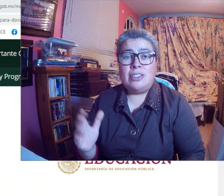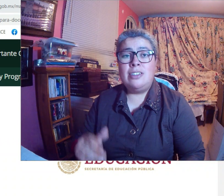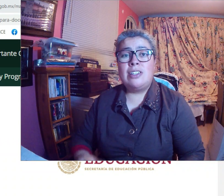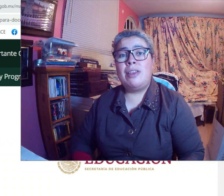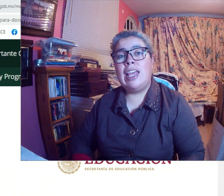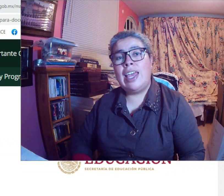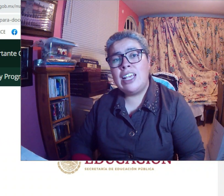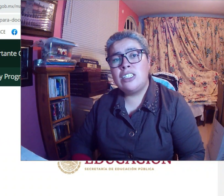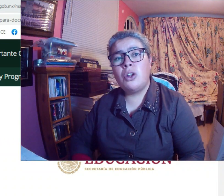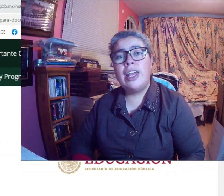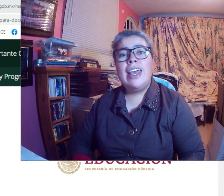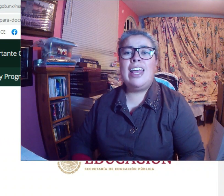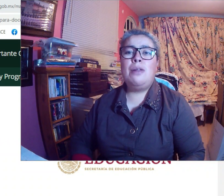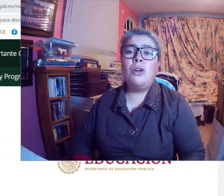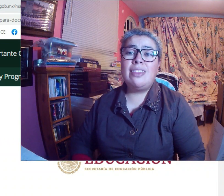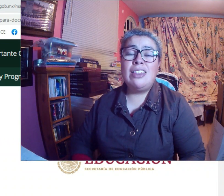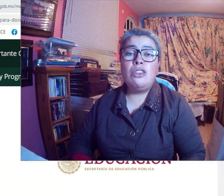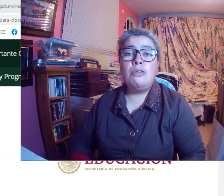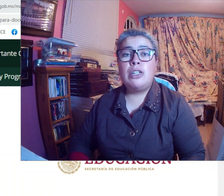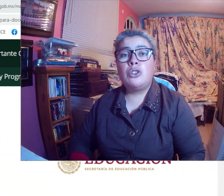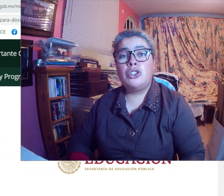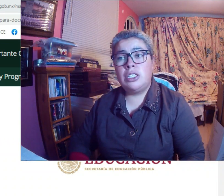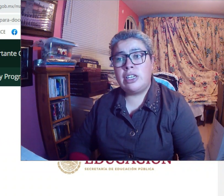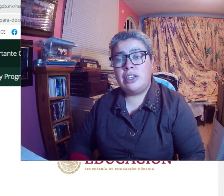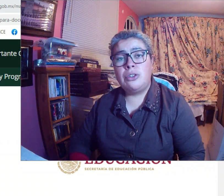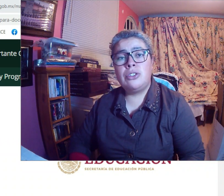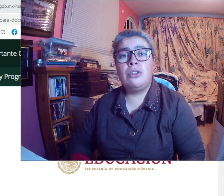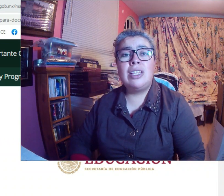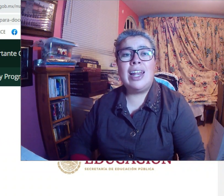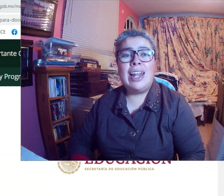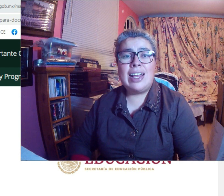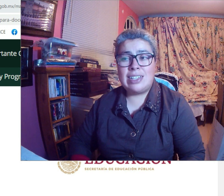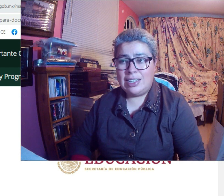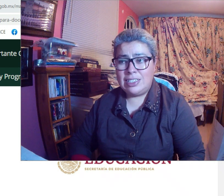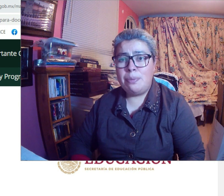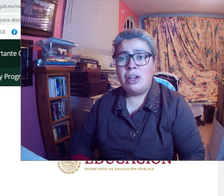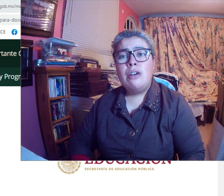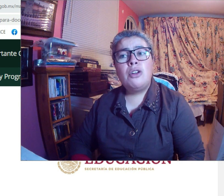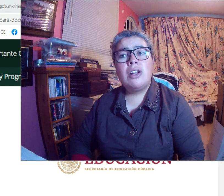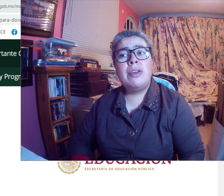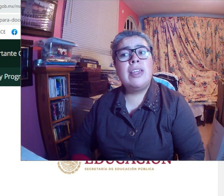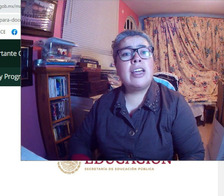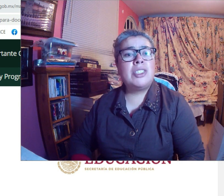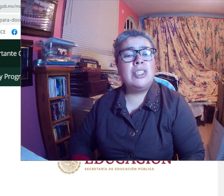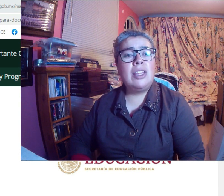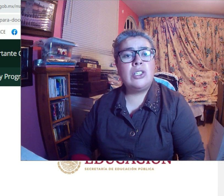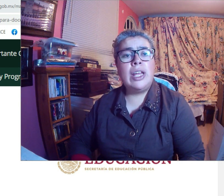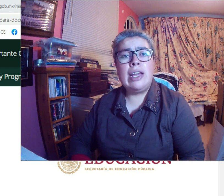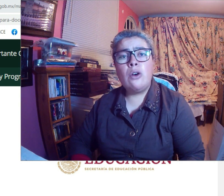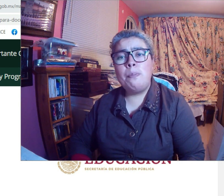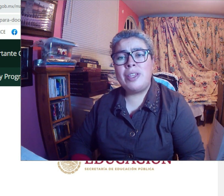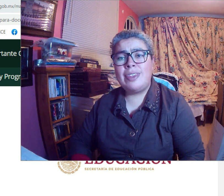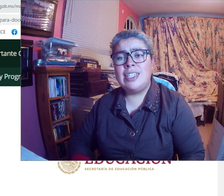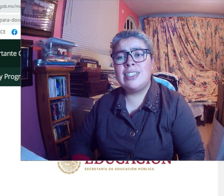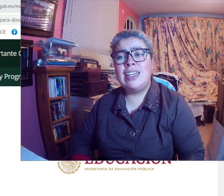tema precisamente es por el boletín número 82, donde lanza la SEP programa de capacitación